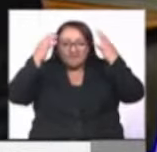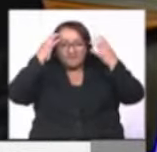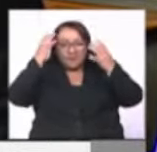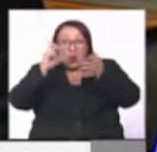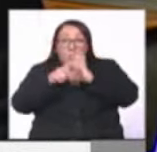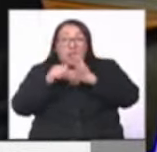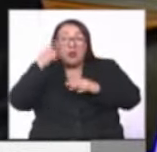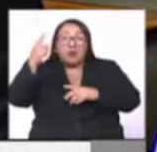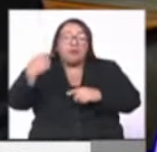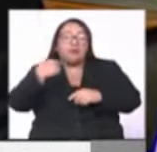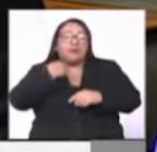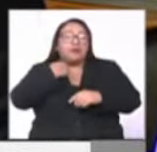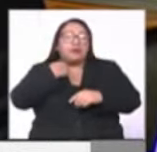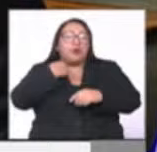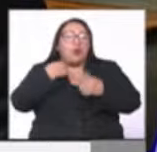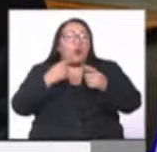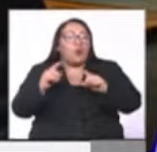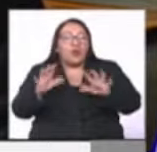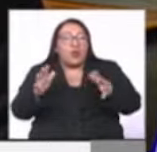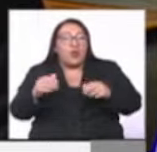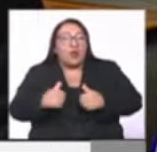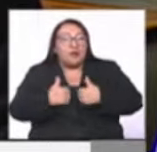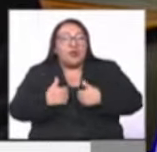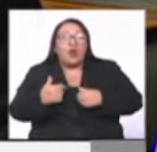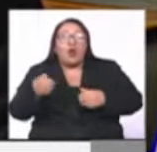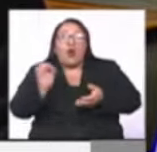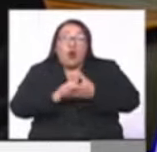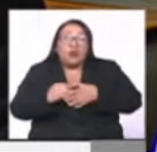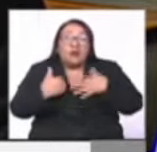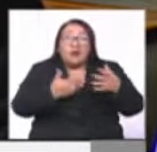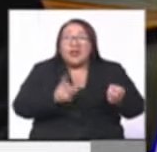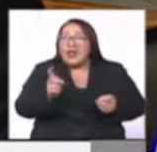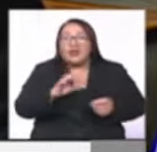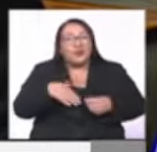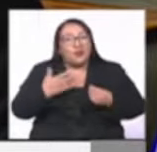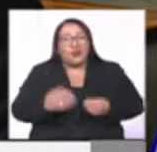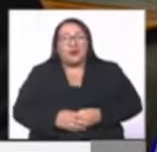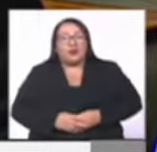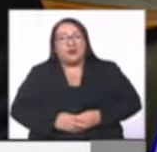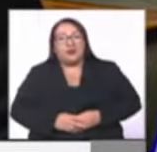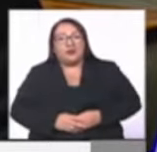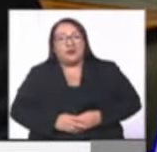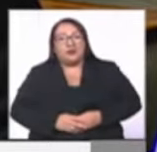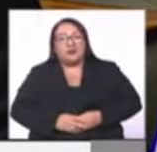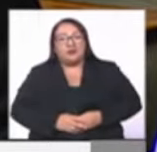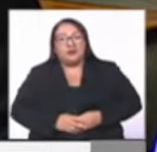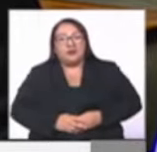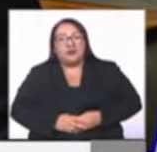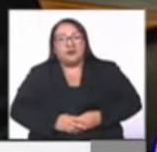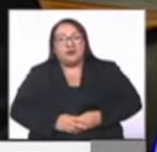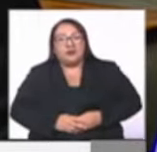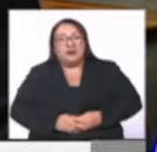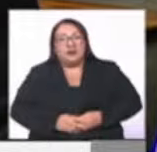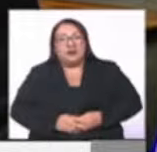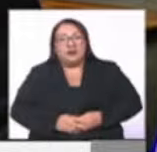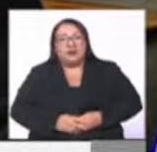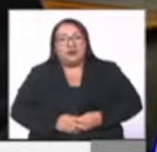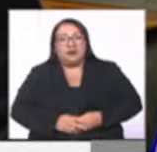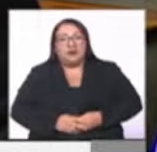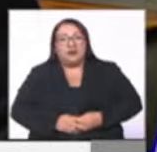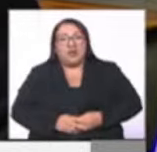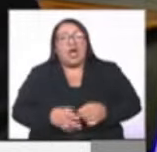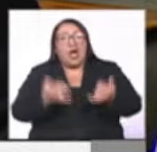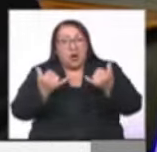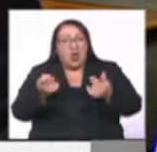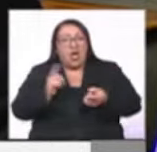lamentar cuando ya no haya vía de retorno al cauce del Progreso y del bienestar Aún es tiempo